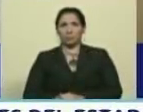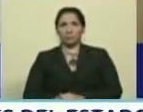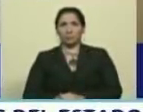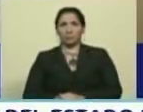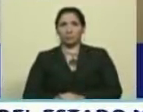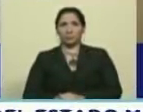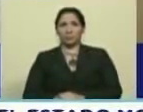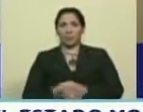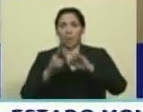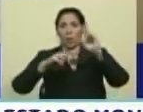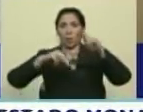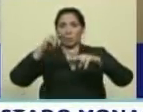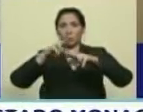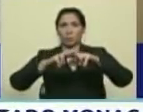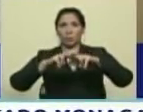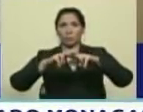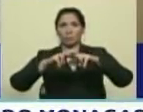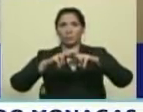para la construcción